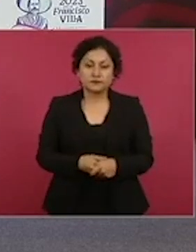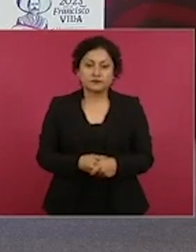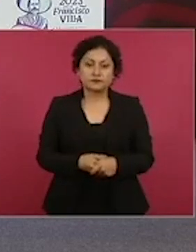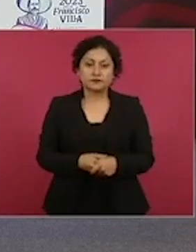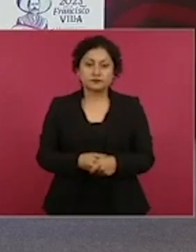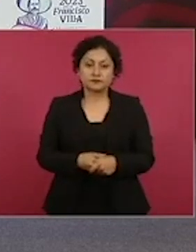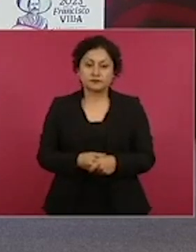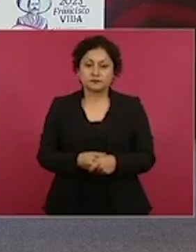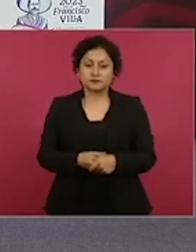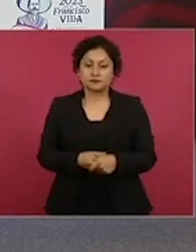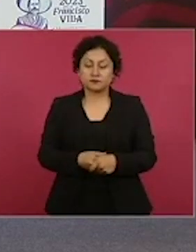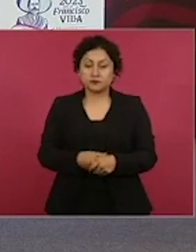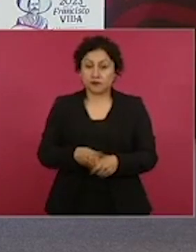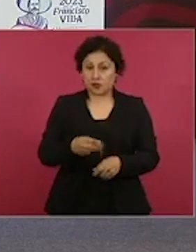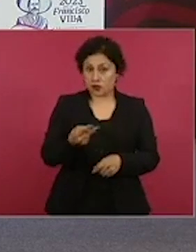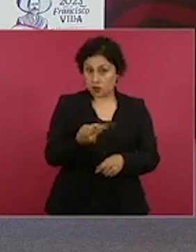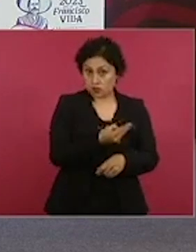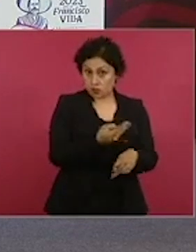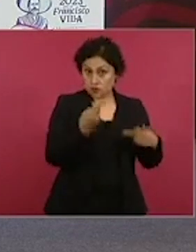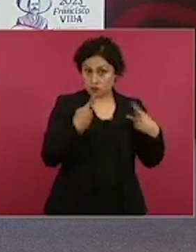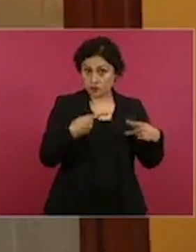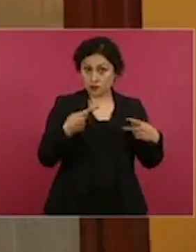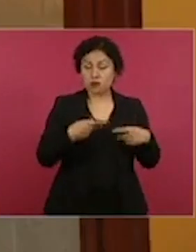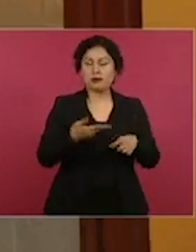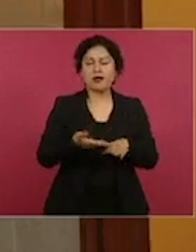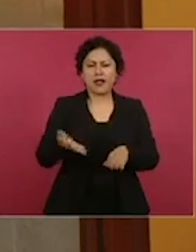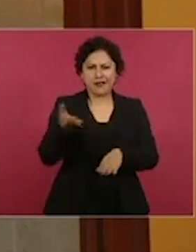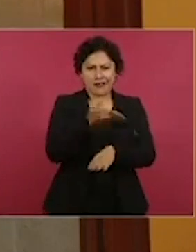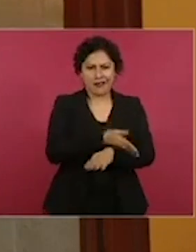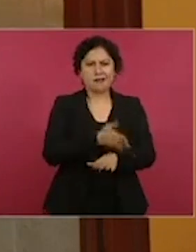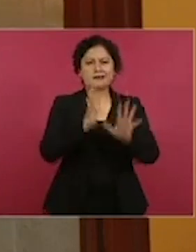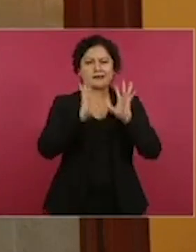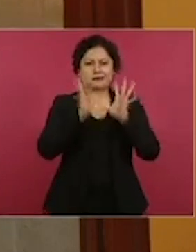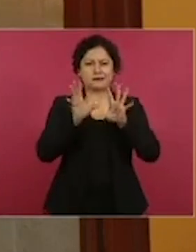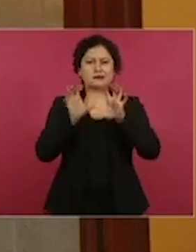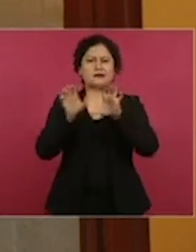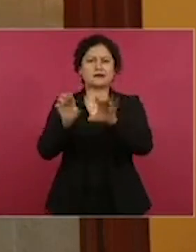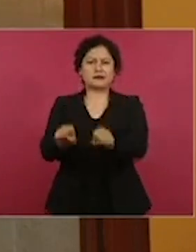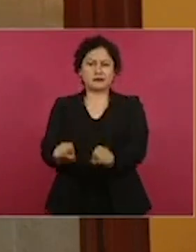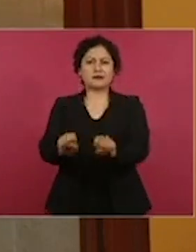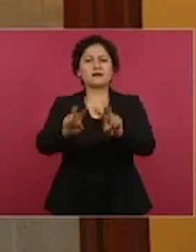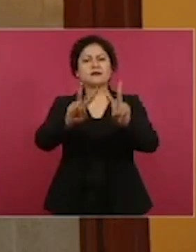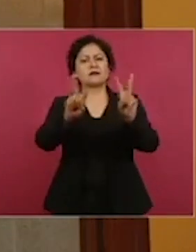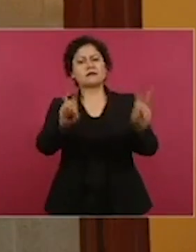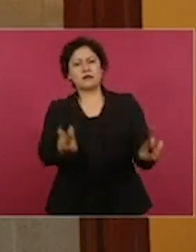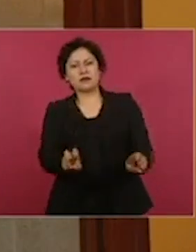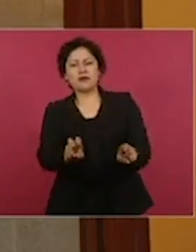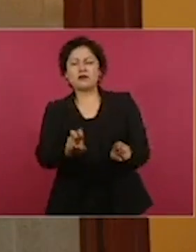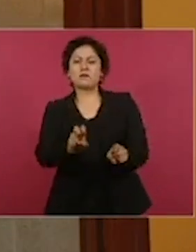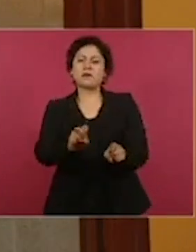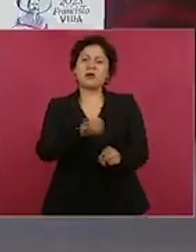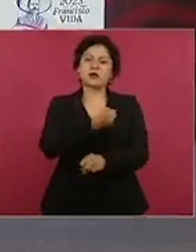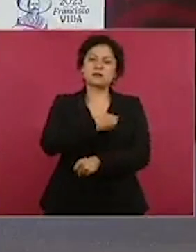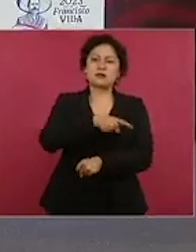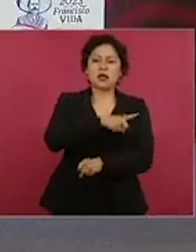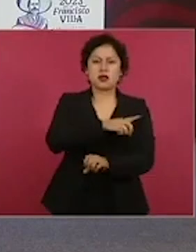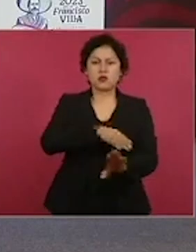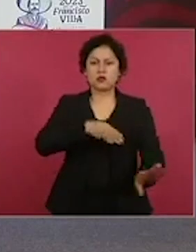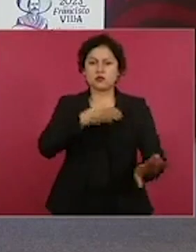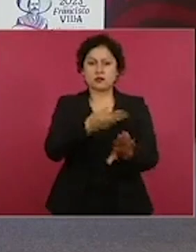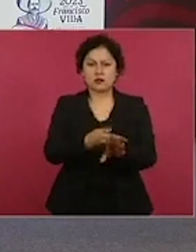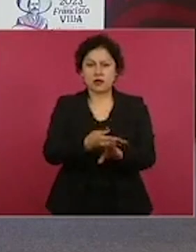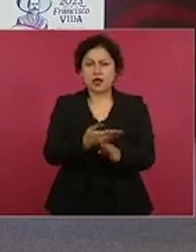sean y César ya habían sido detenidos previamente por delitos contra la salud y se les cumplimentó la orden de aprensión por